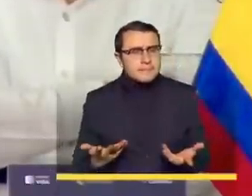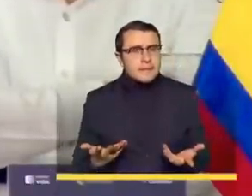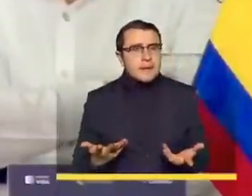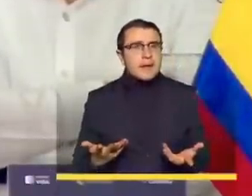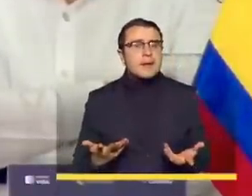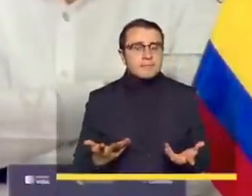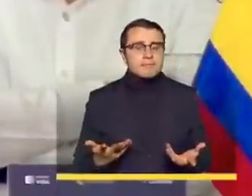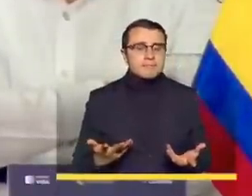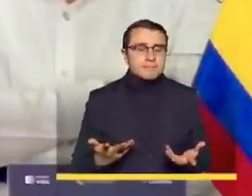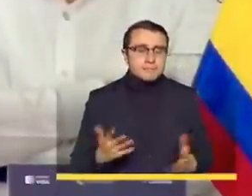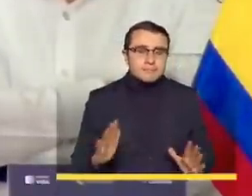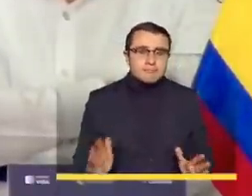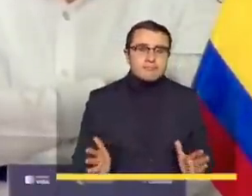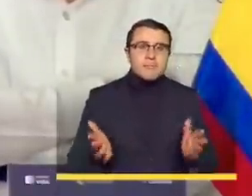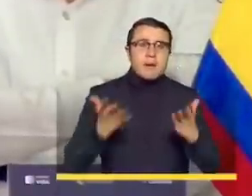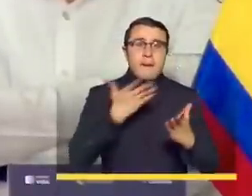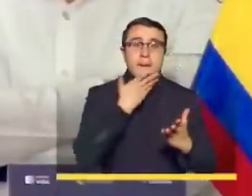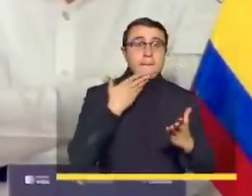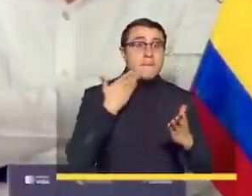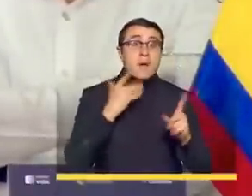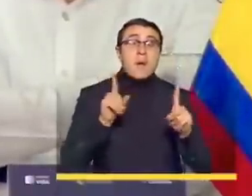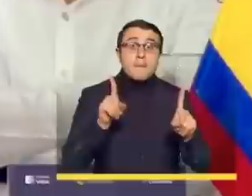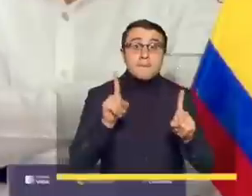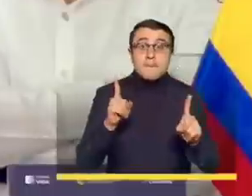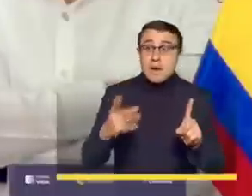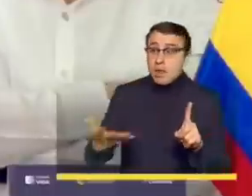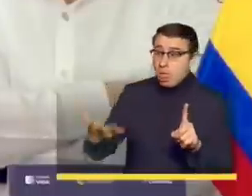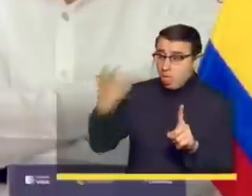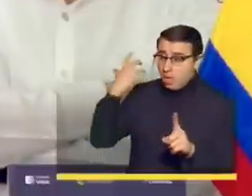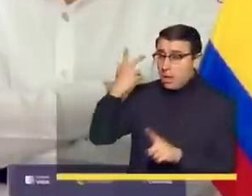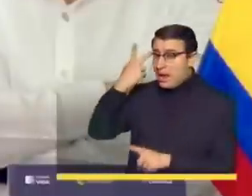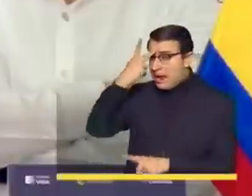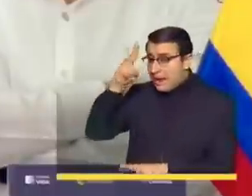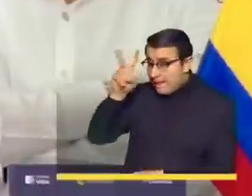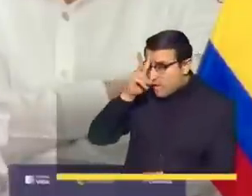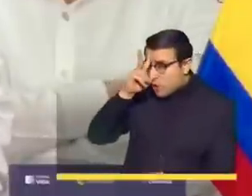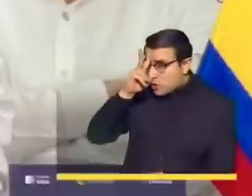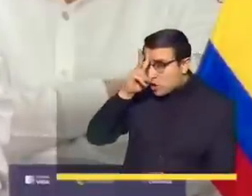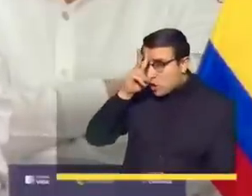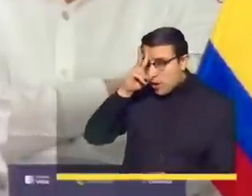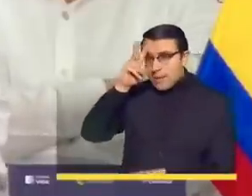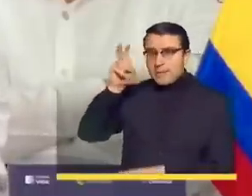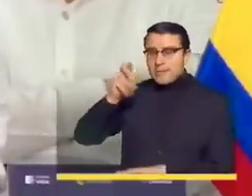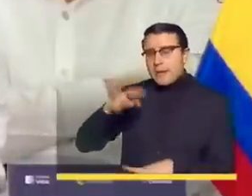las equivocaciones, si no, no salimos de la trampa, porque es una trampa.